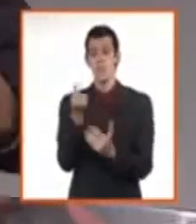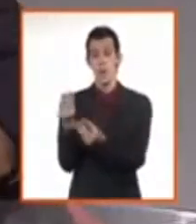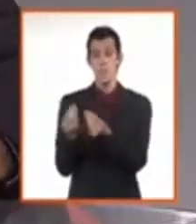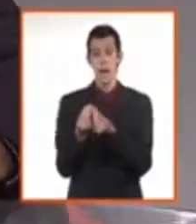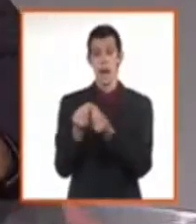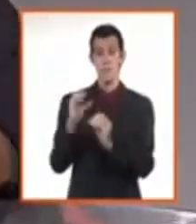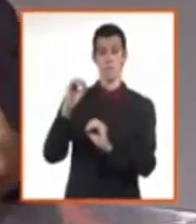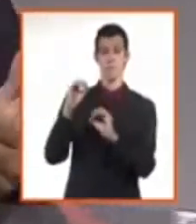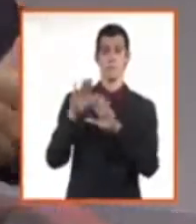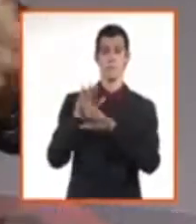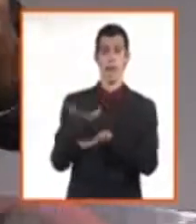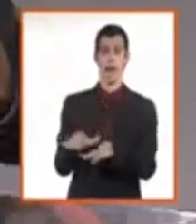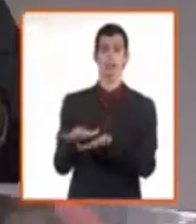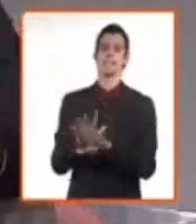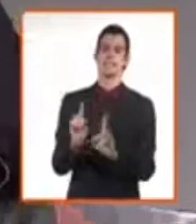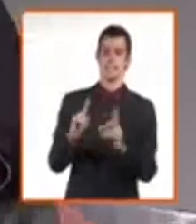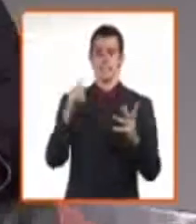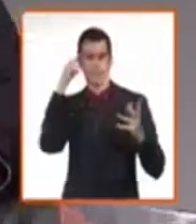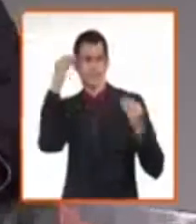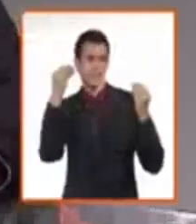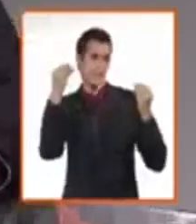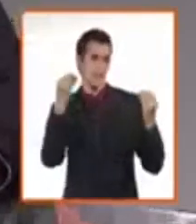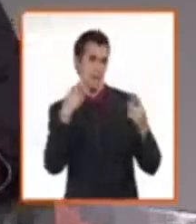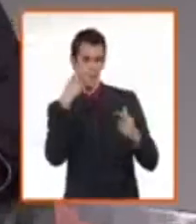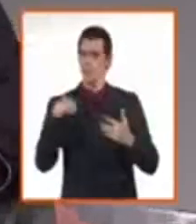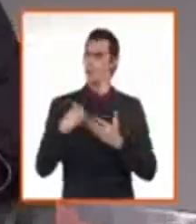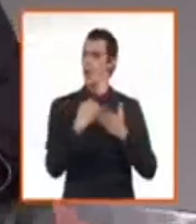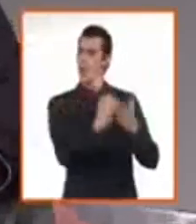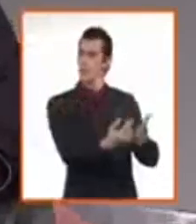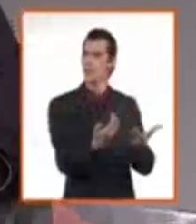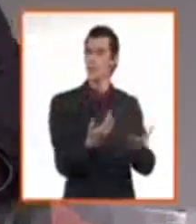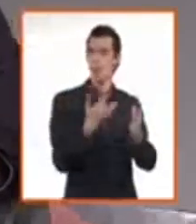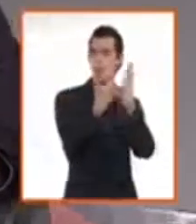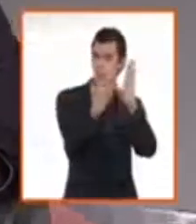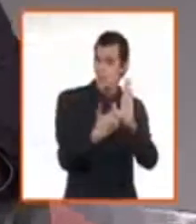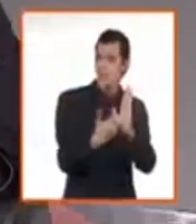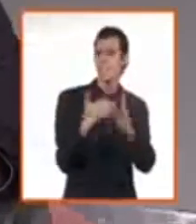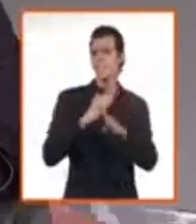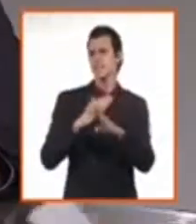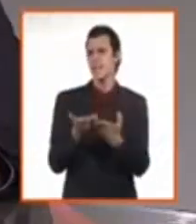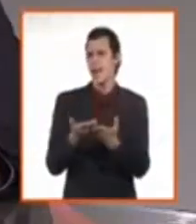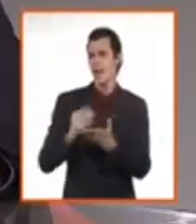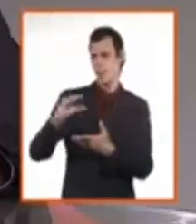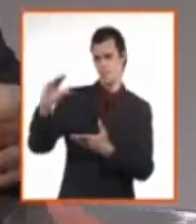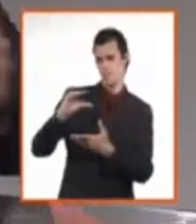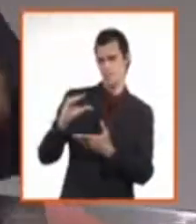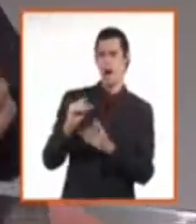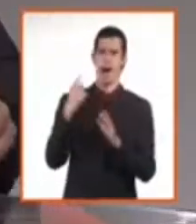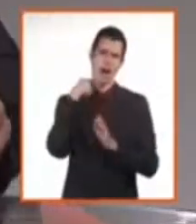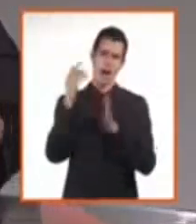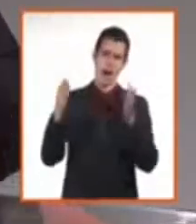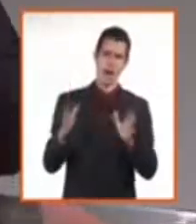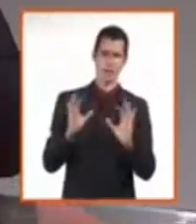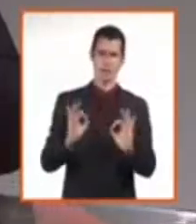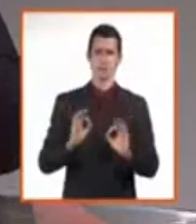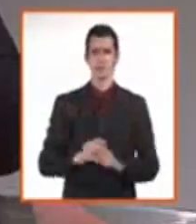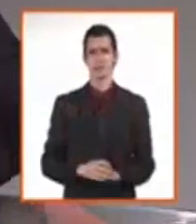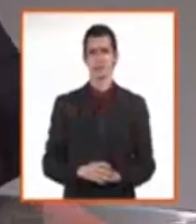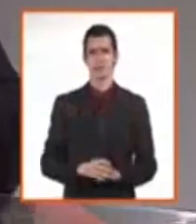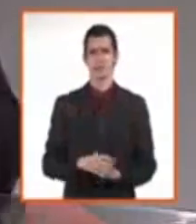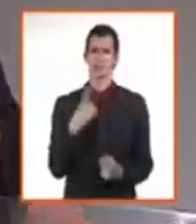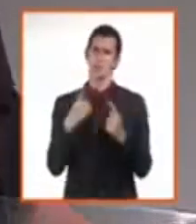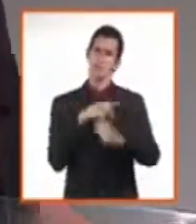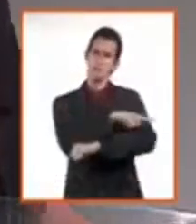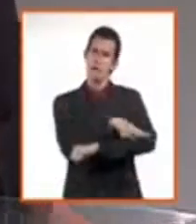un contexto de crisis un contexto en el que la economía internacional está sufriendo tanto se venden por eso bueno